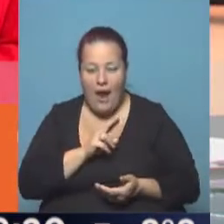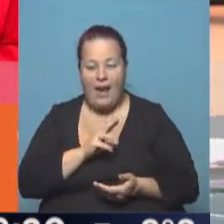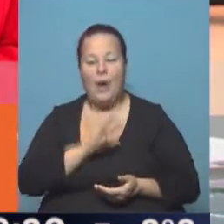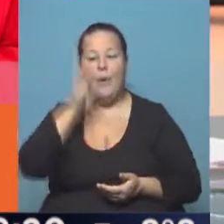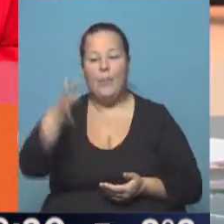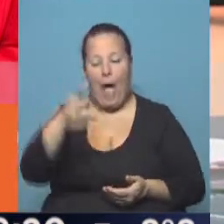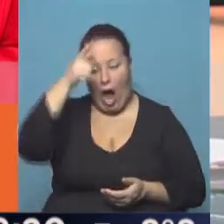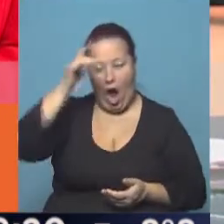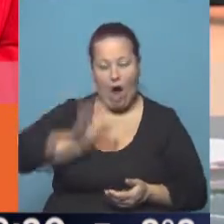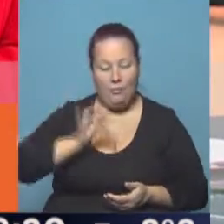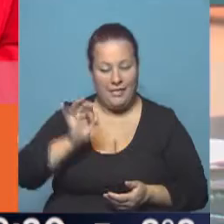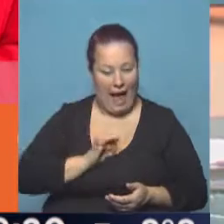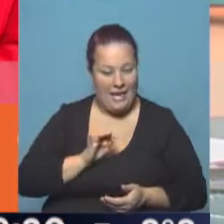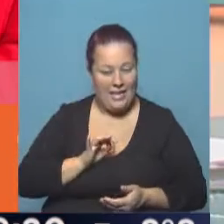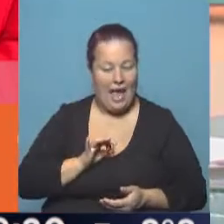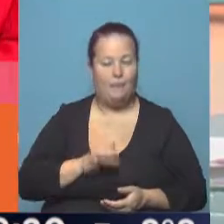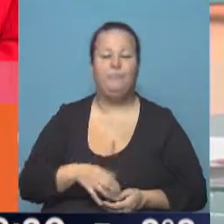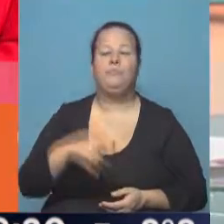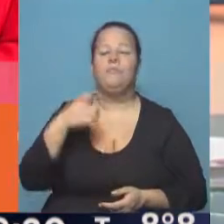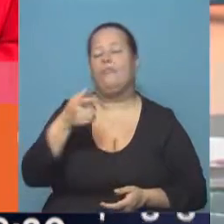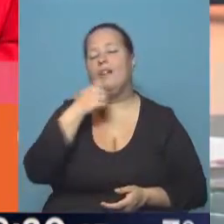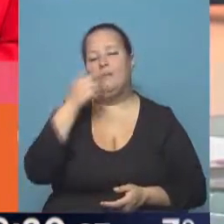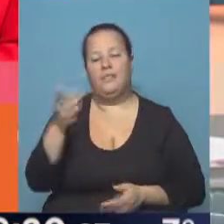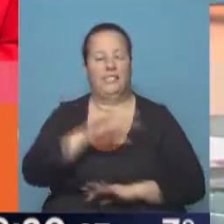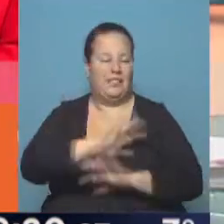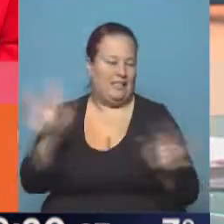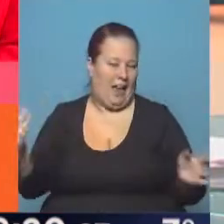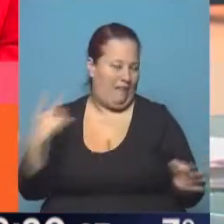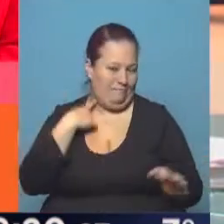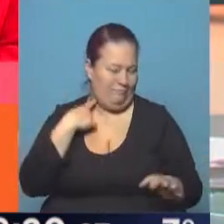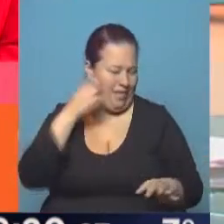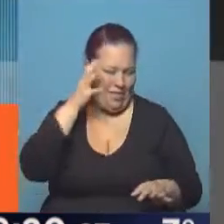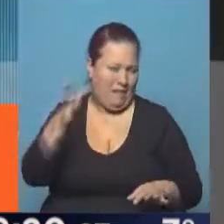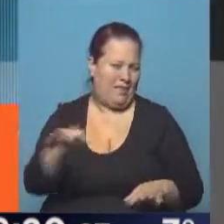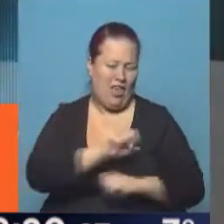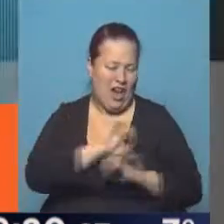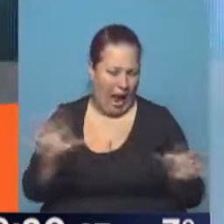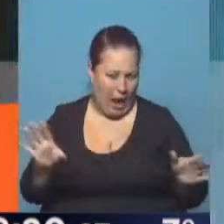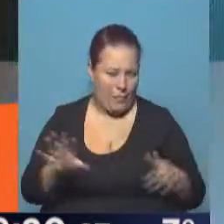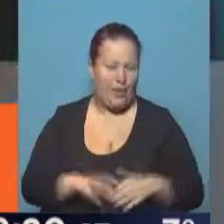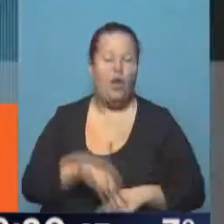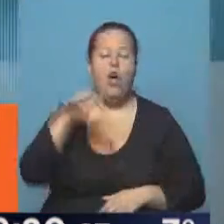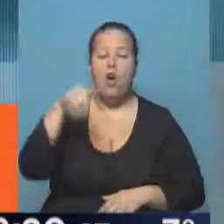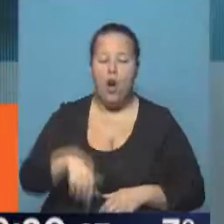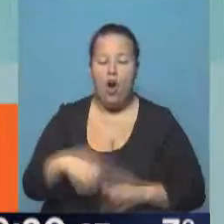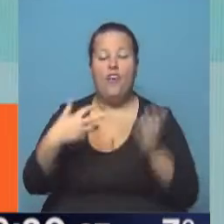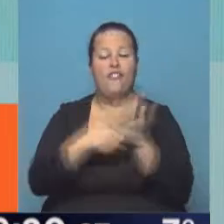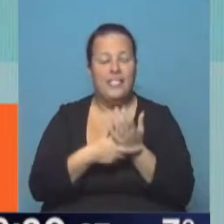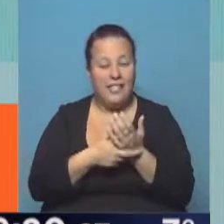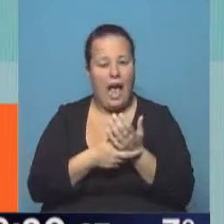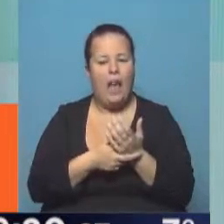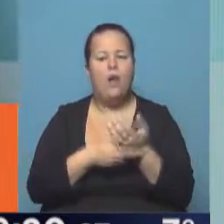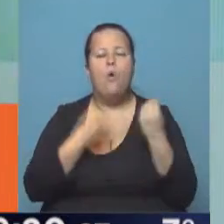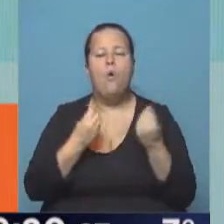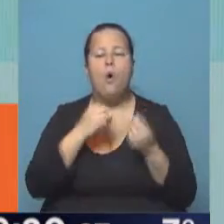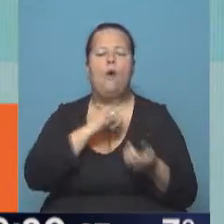a una comisaría cuando el caso ya había llegado a un extremo grave. Hoy, a la Fiscalía, ¿con qué